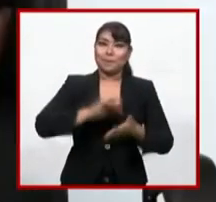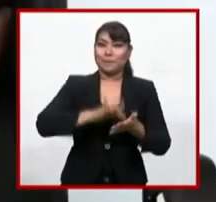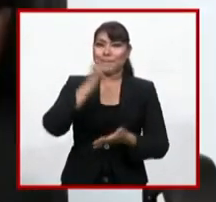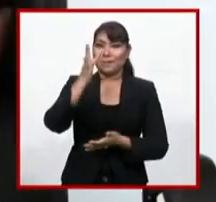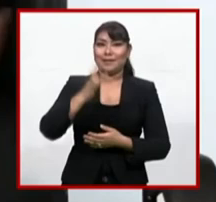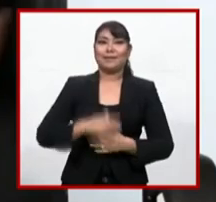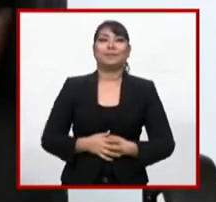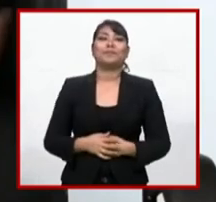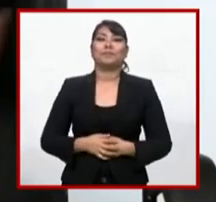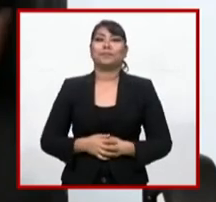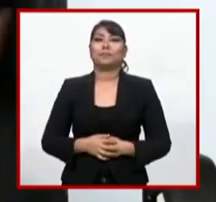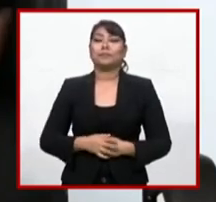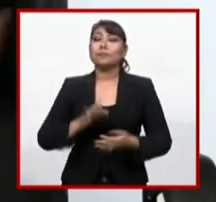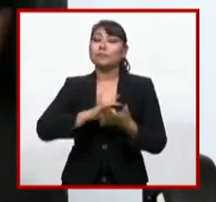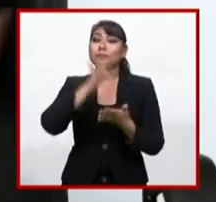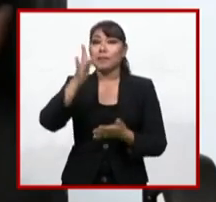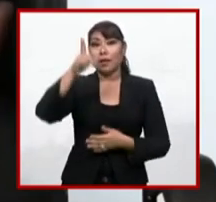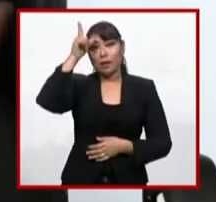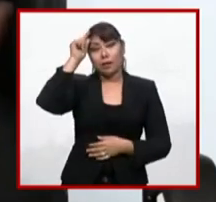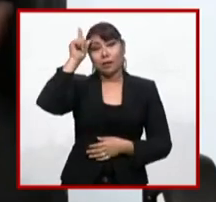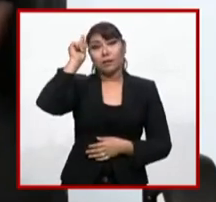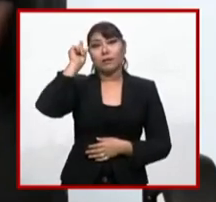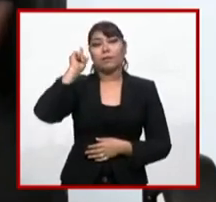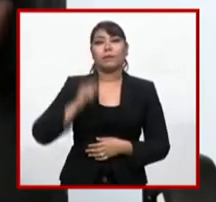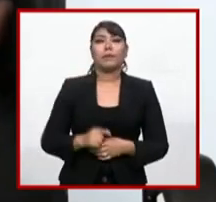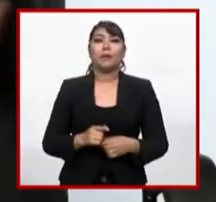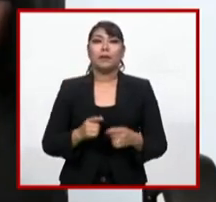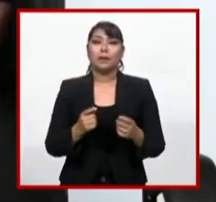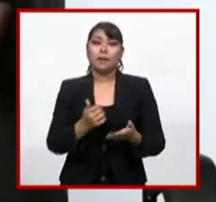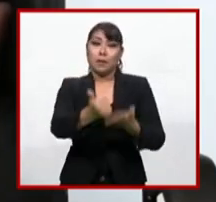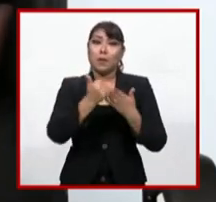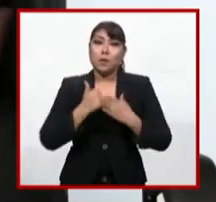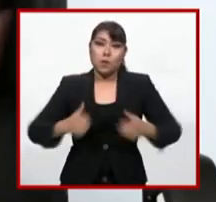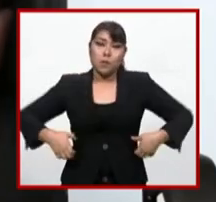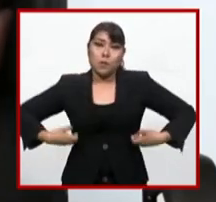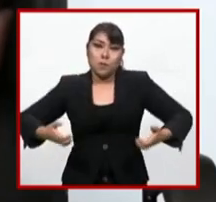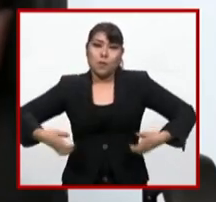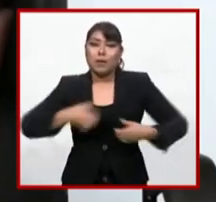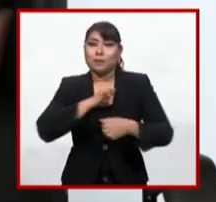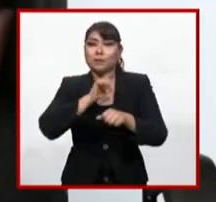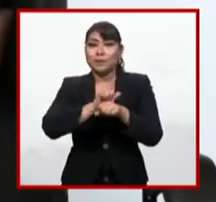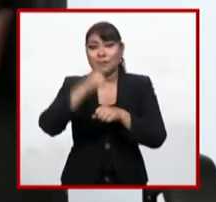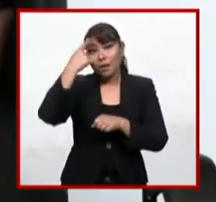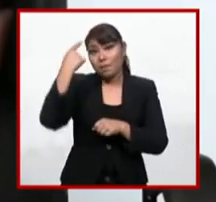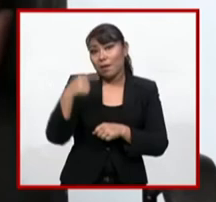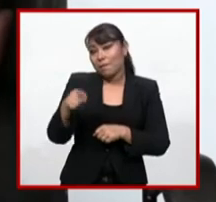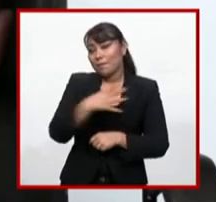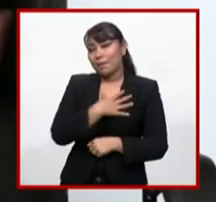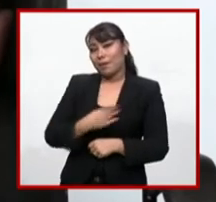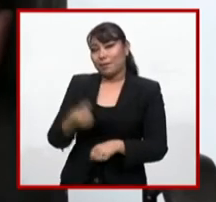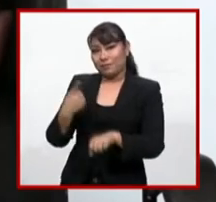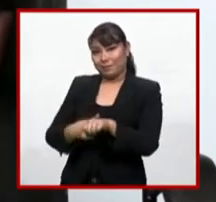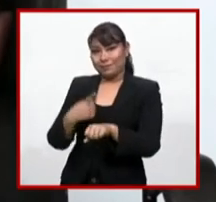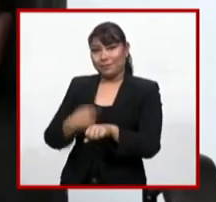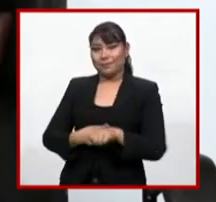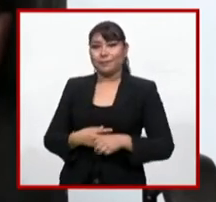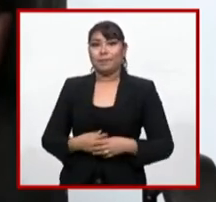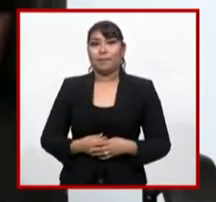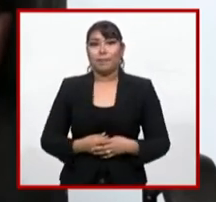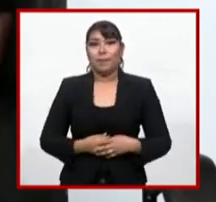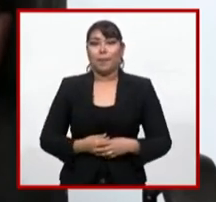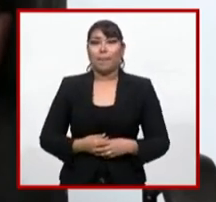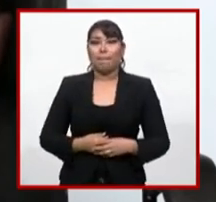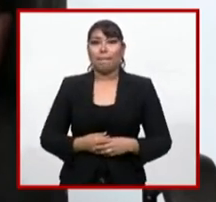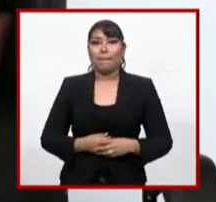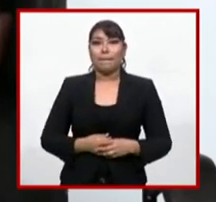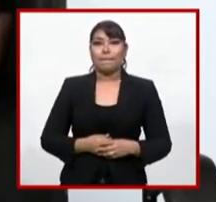Gracias. Gracias a la señora Ivette que nos dio una sillita especialmente para ella. Y con la